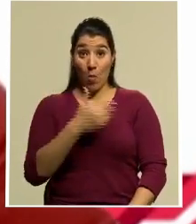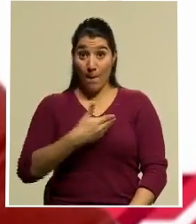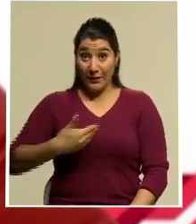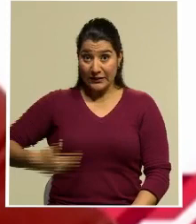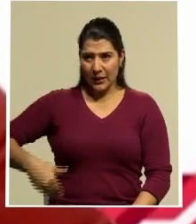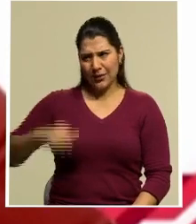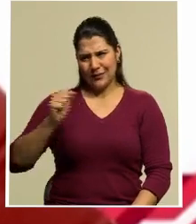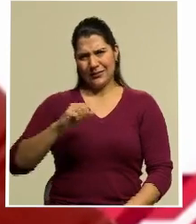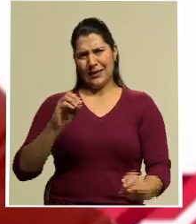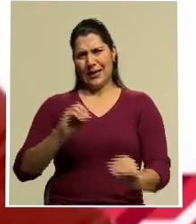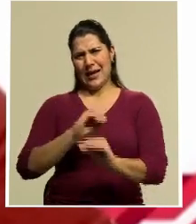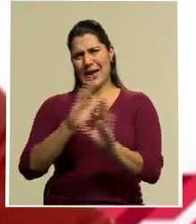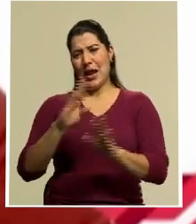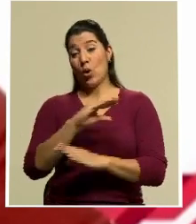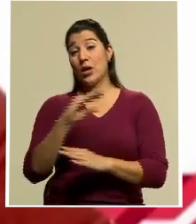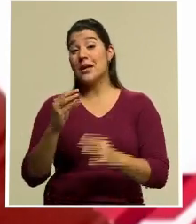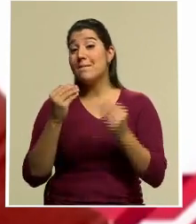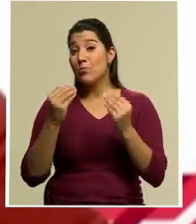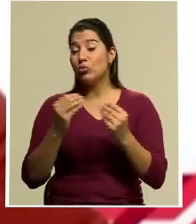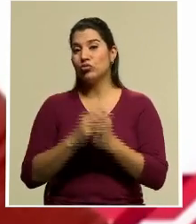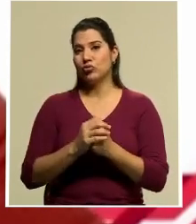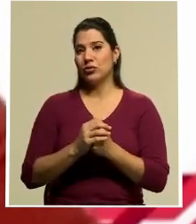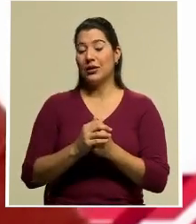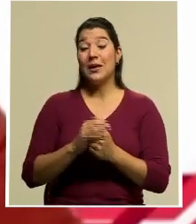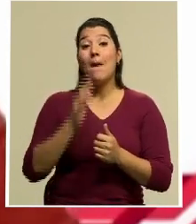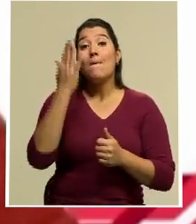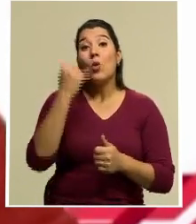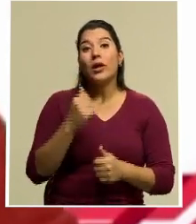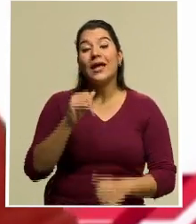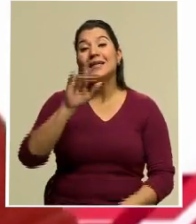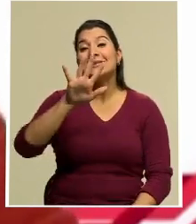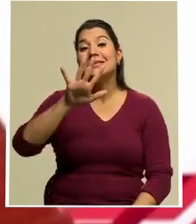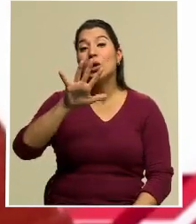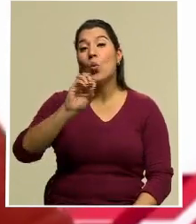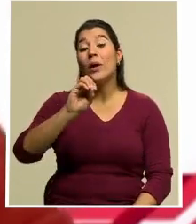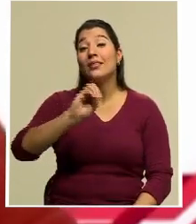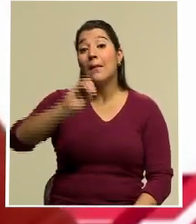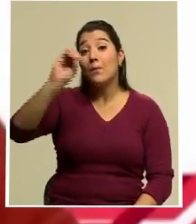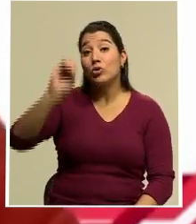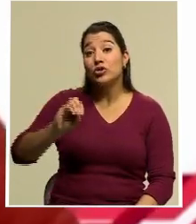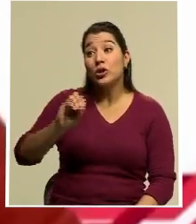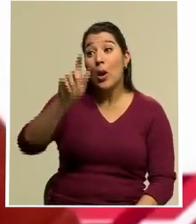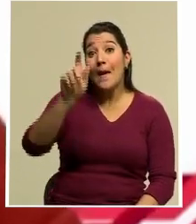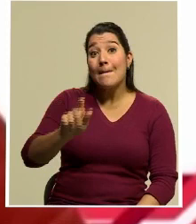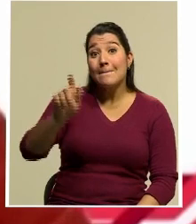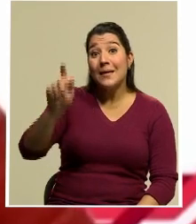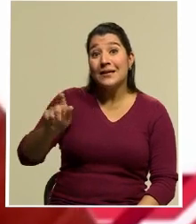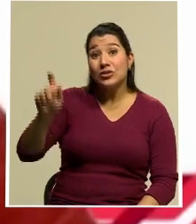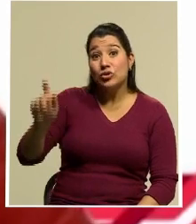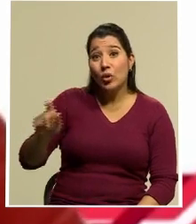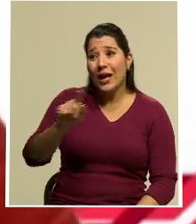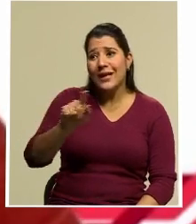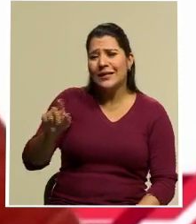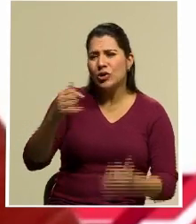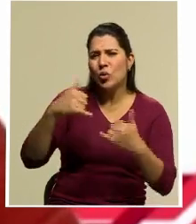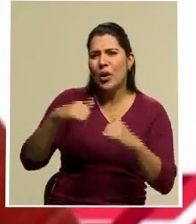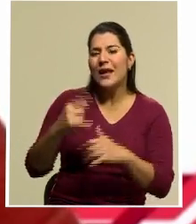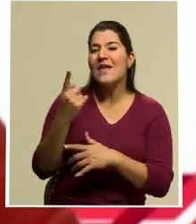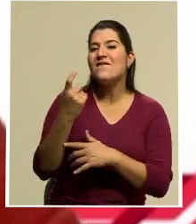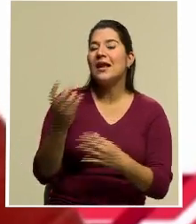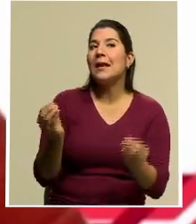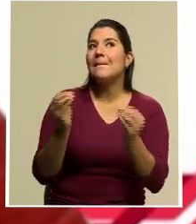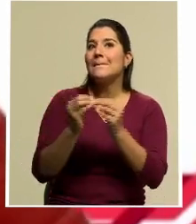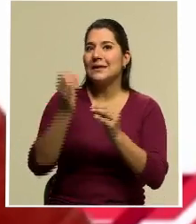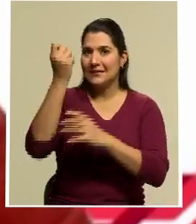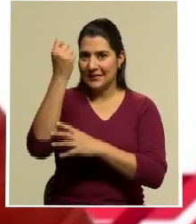muchas. Estamos hablando del 50% de la población que aún le falta mayor inclusión, que aún le